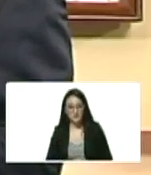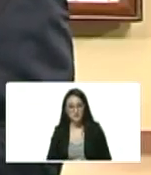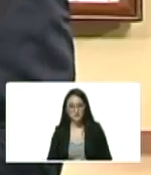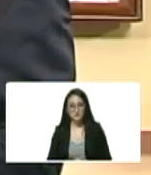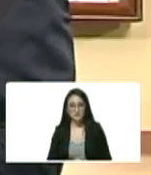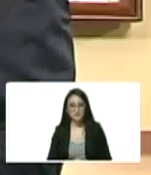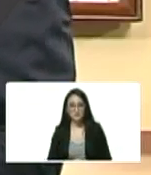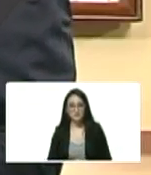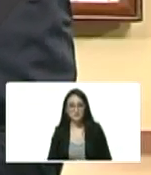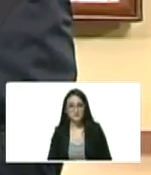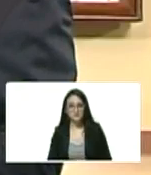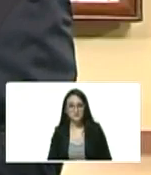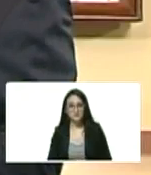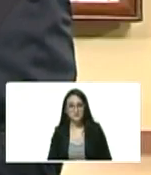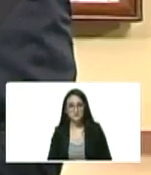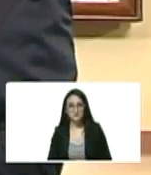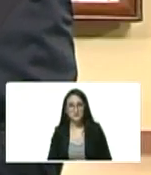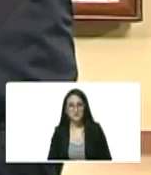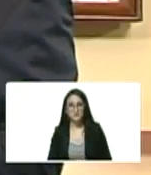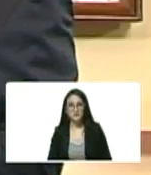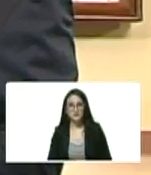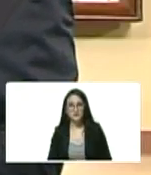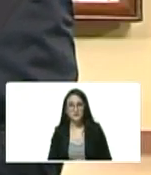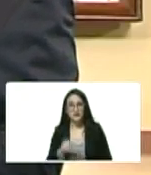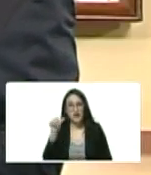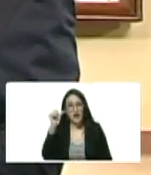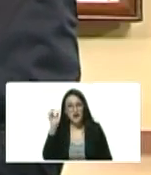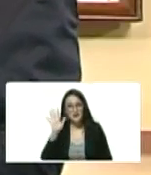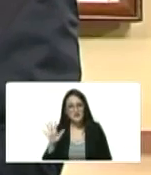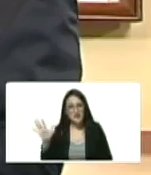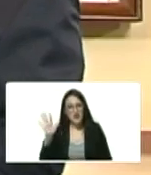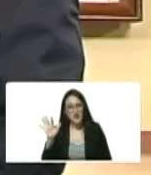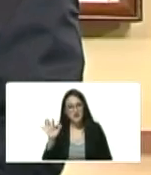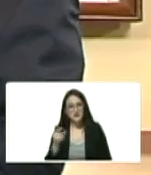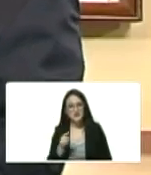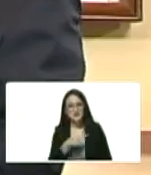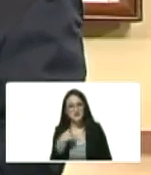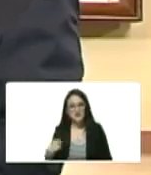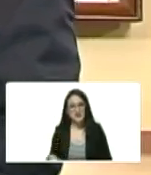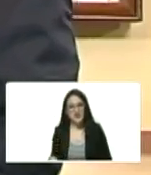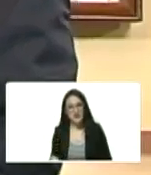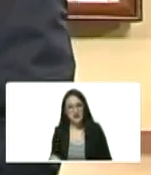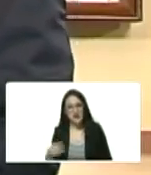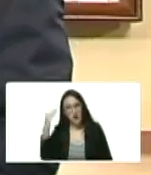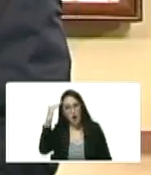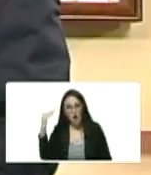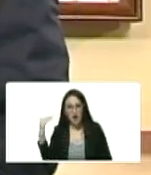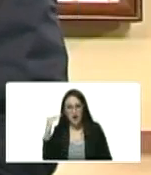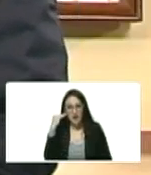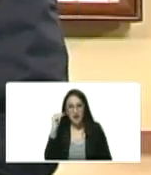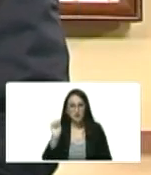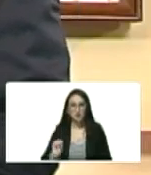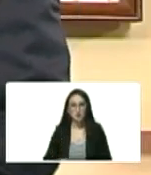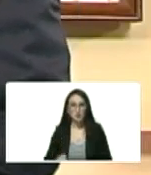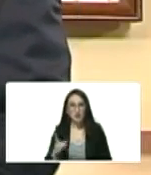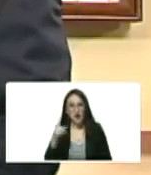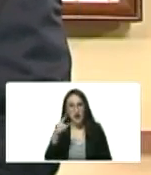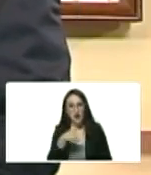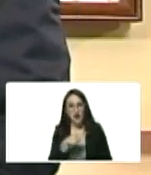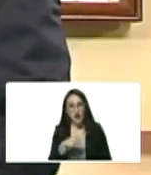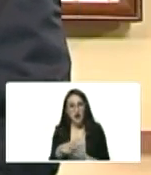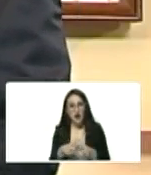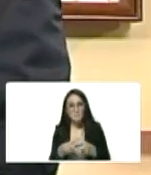los imperios asiáticos de China, Corea, Japón, el